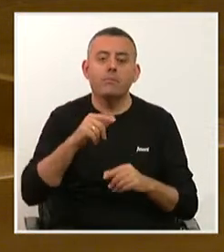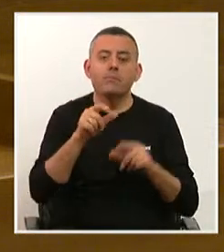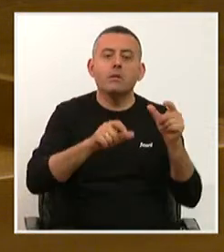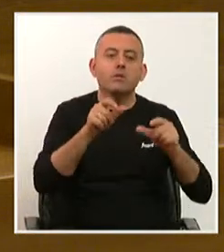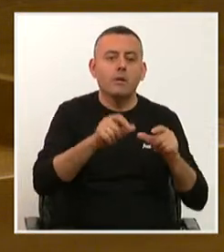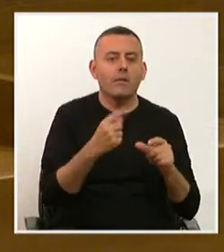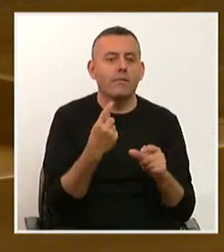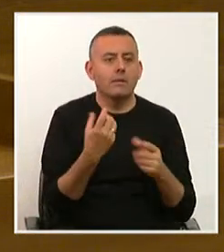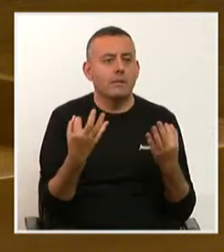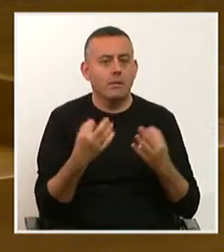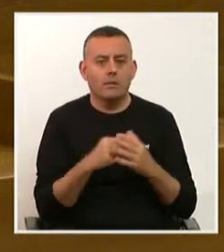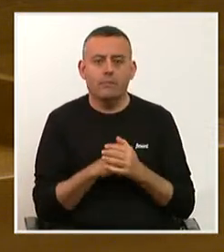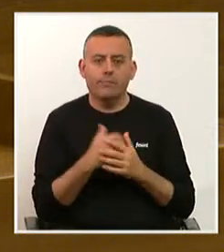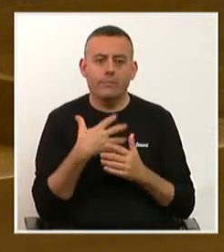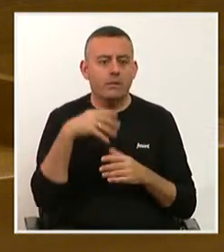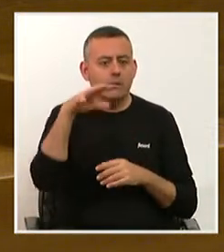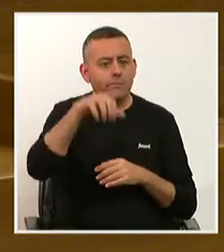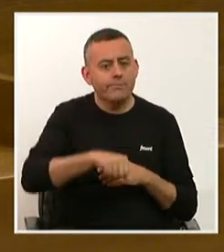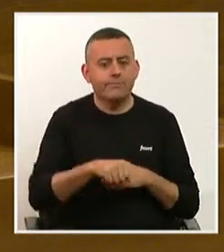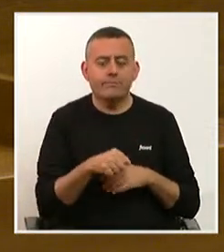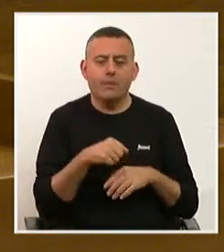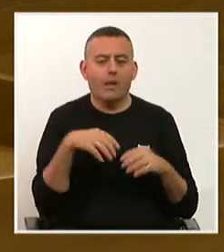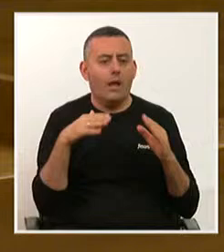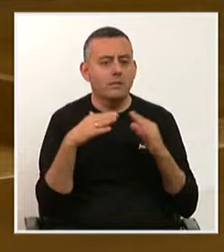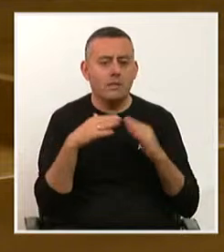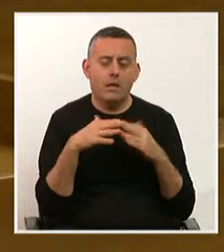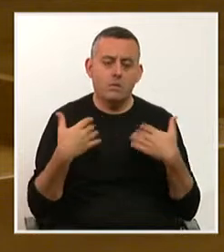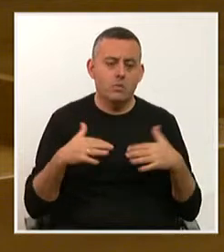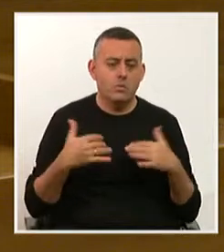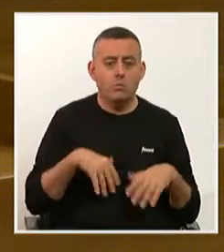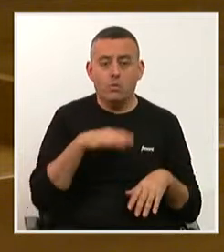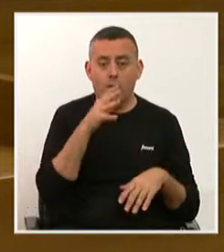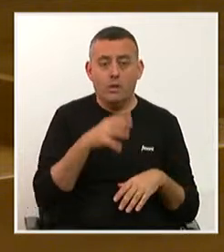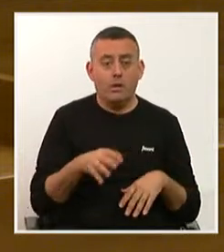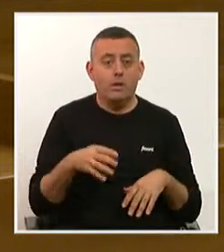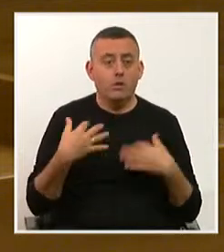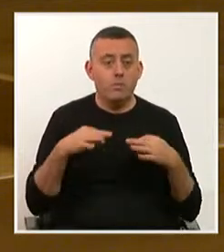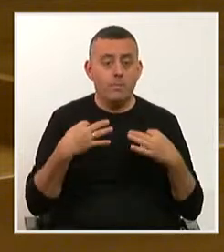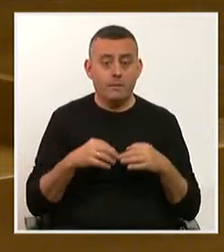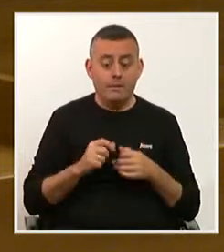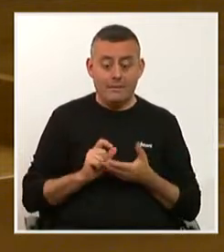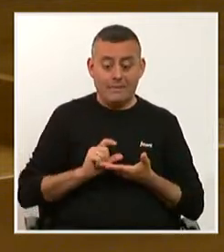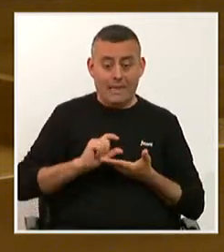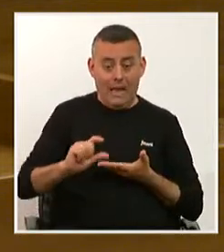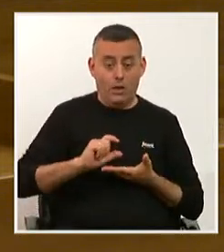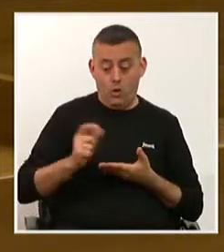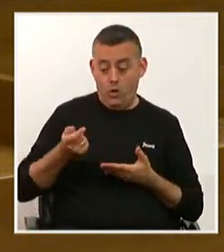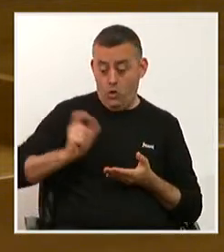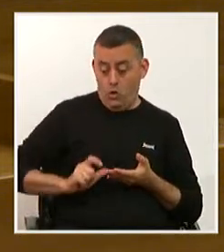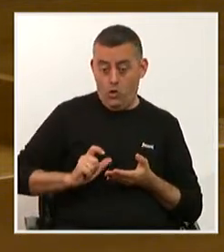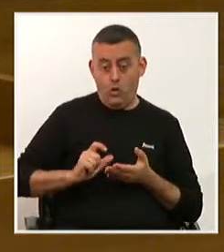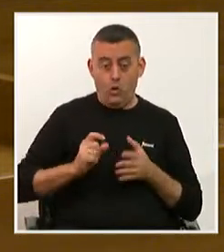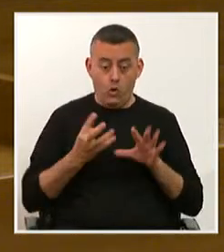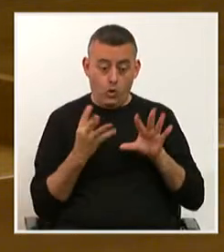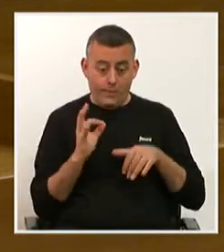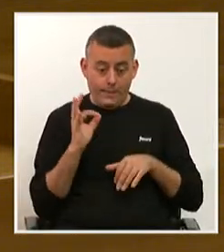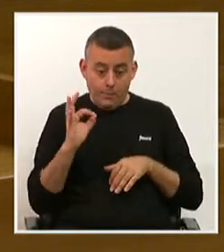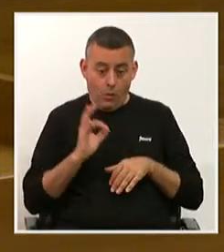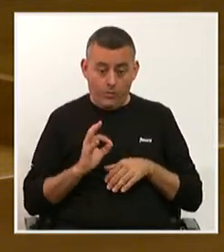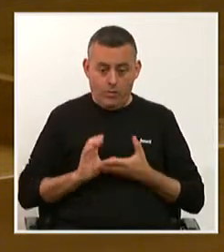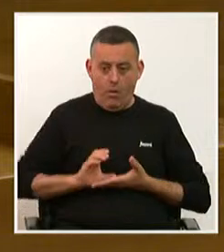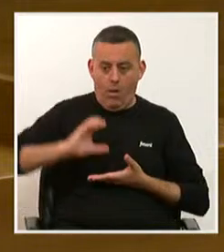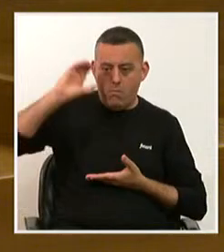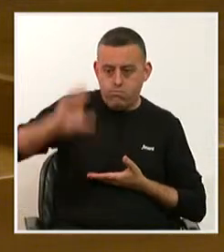habit en la mayoría del casos de destinar fins a un 0% del se salari para pagar el loguer con ha reflec